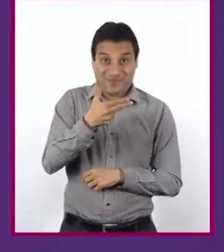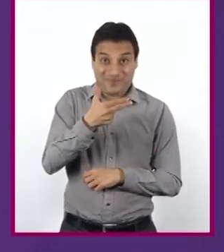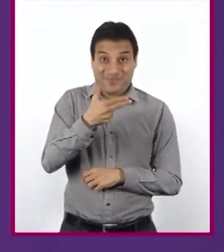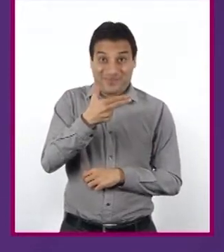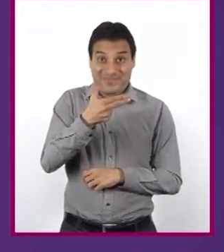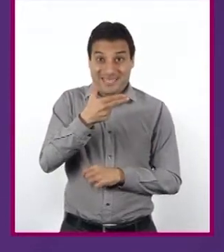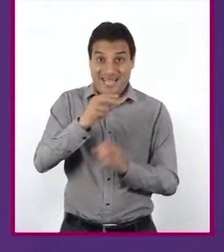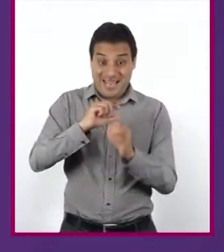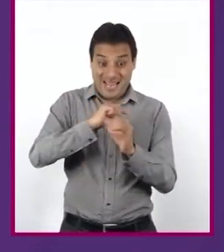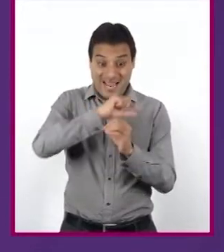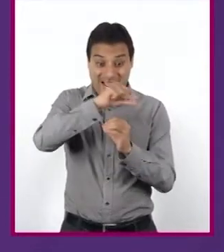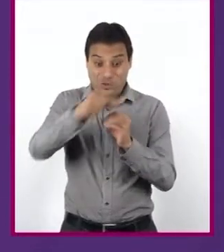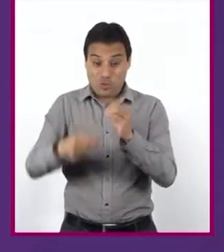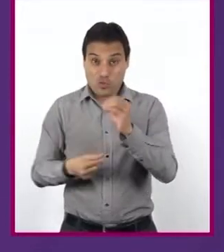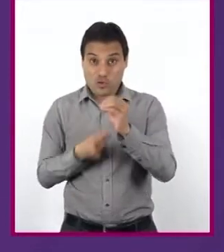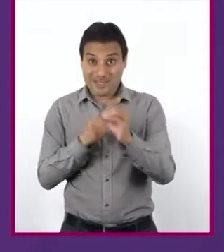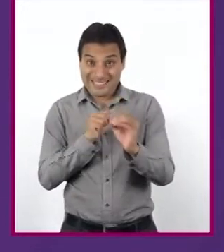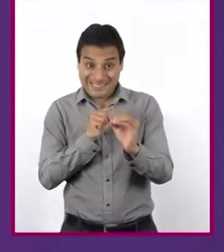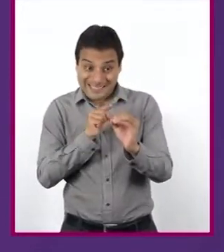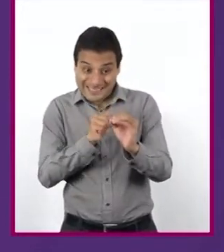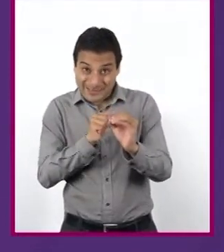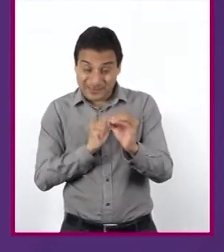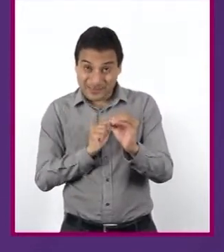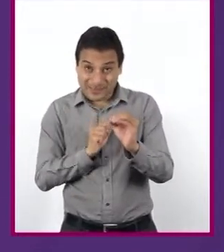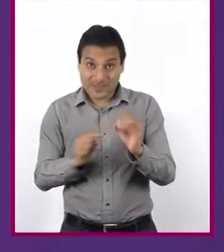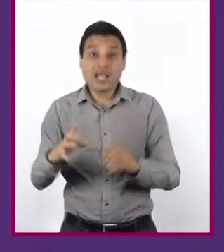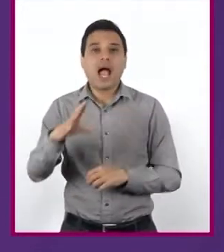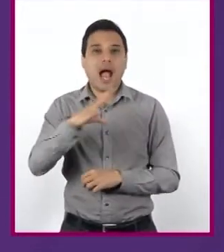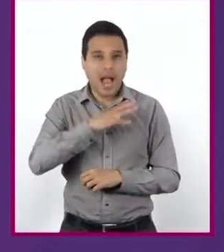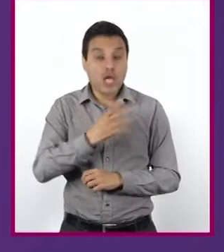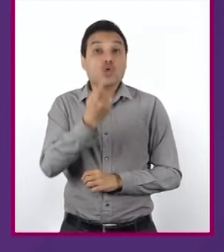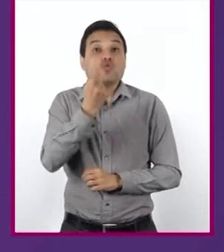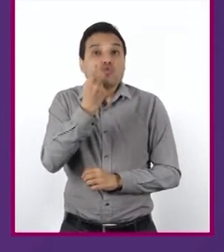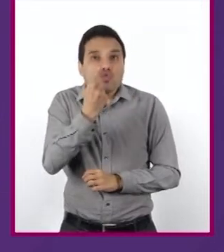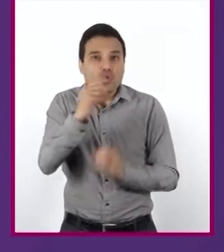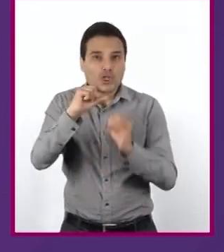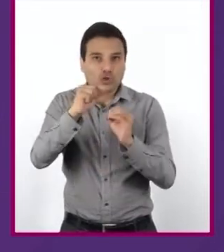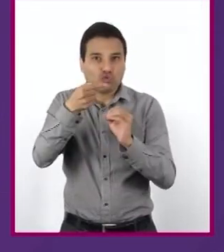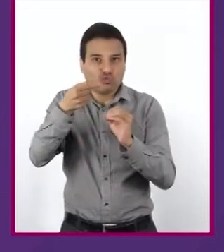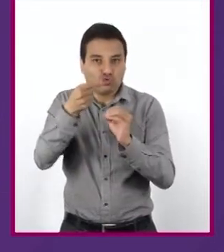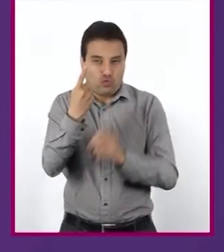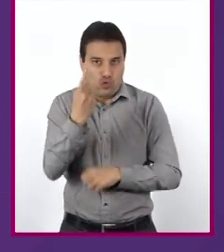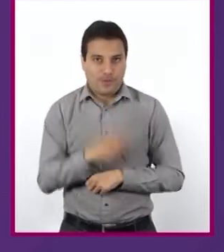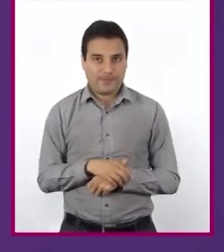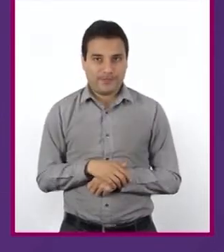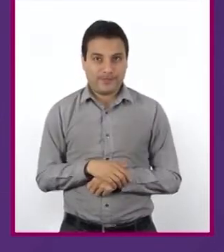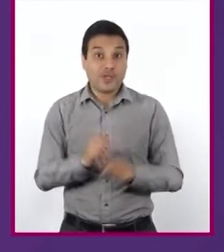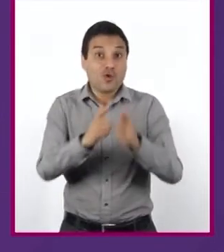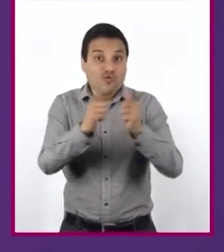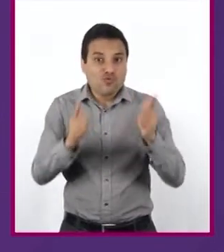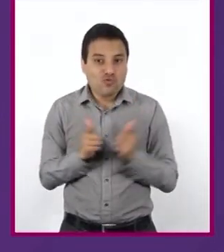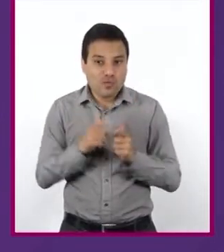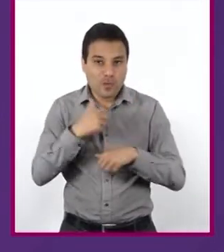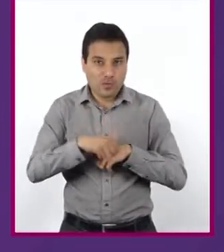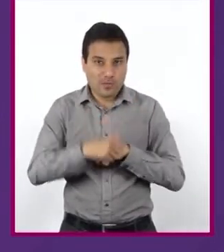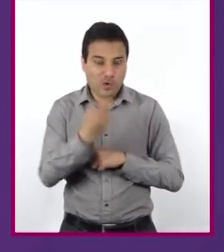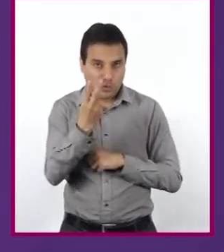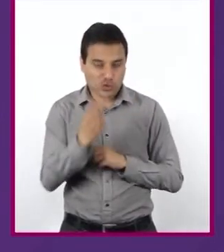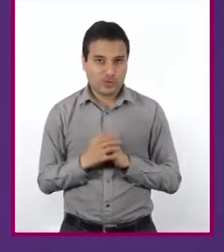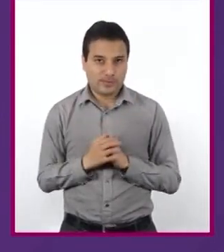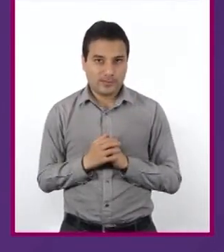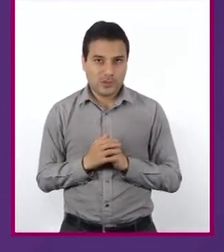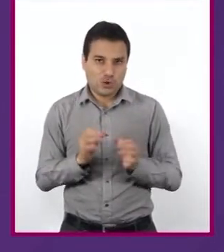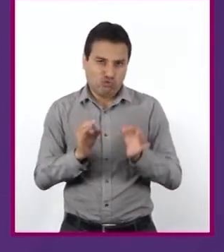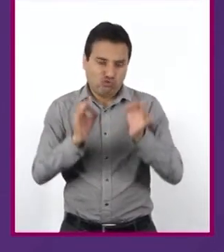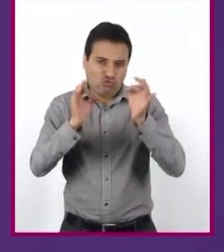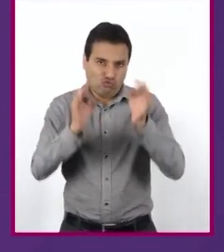que pertenecen a este grupo tienen un electrón de valencia. El grupo 2, que pertenece